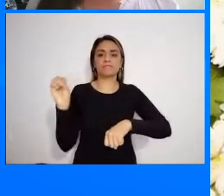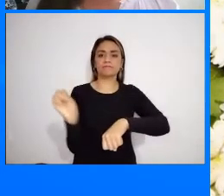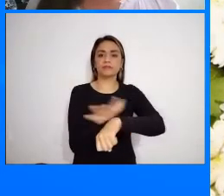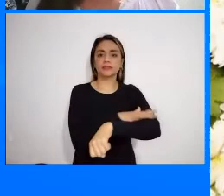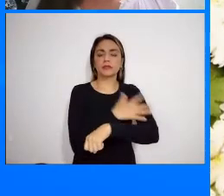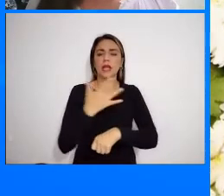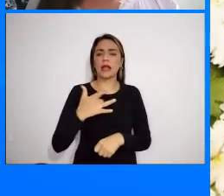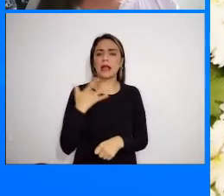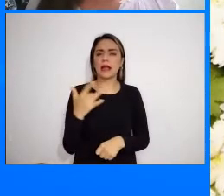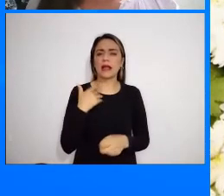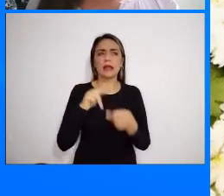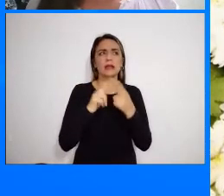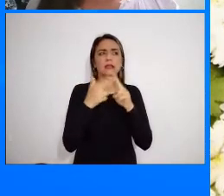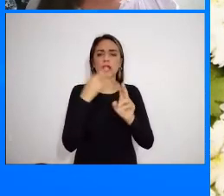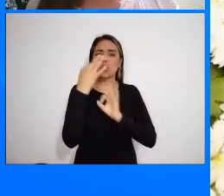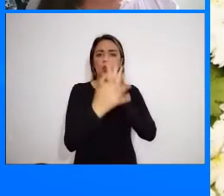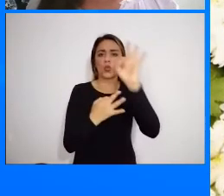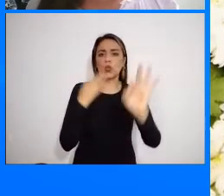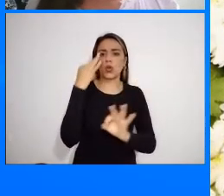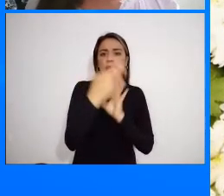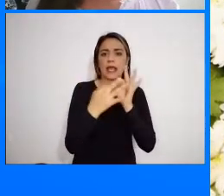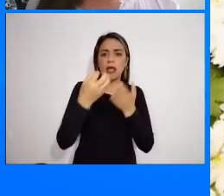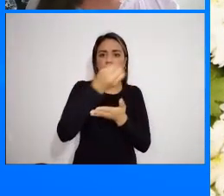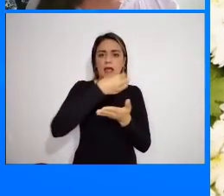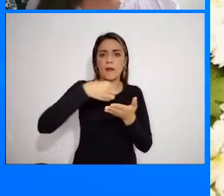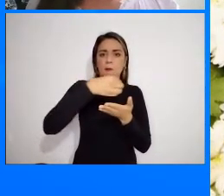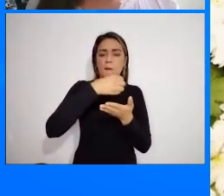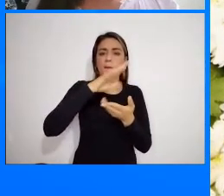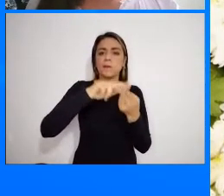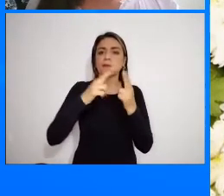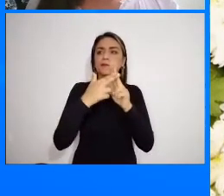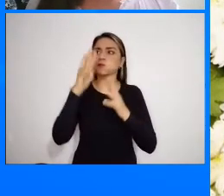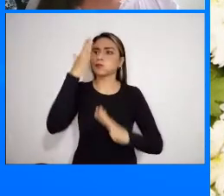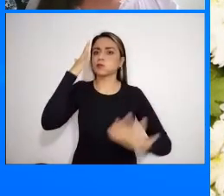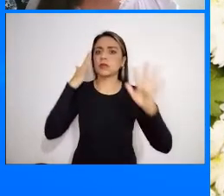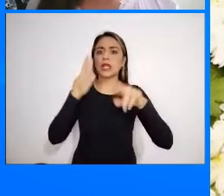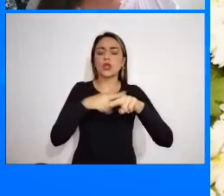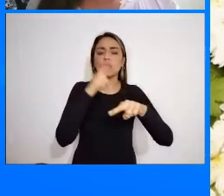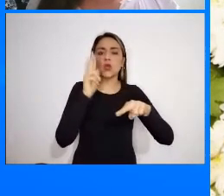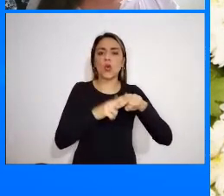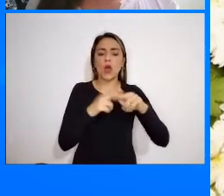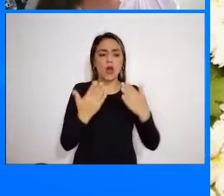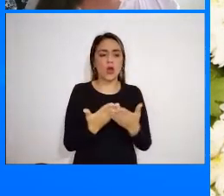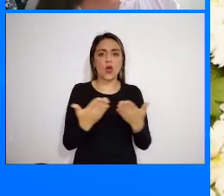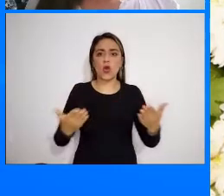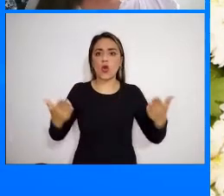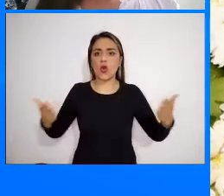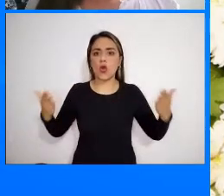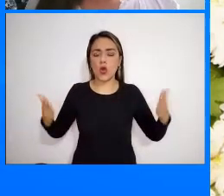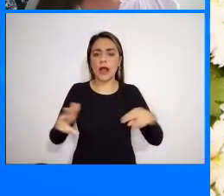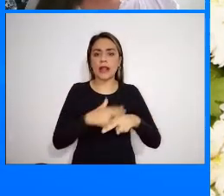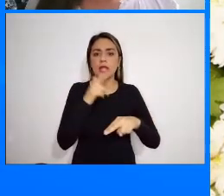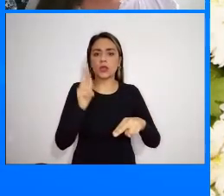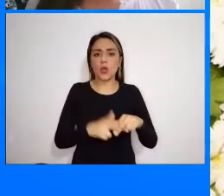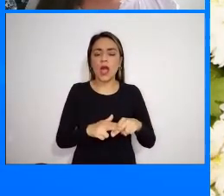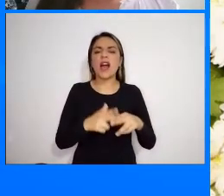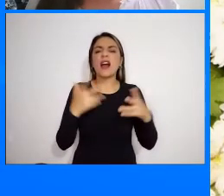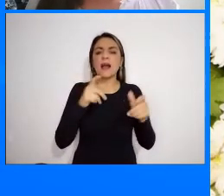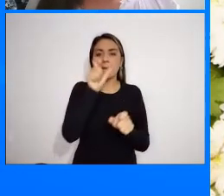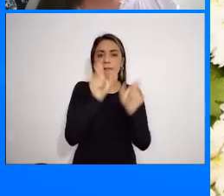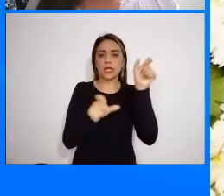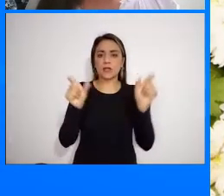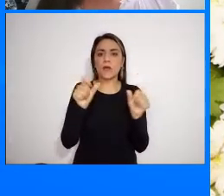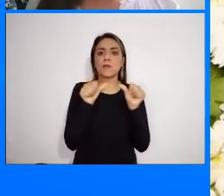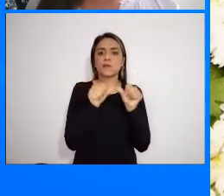con respecto a la conservación de la biodiversidad, el entorno natural y los bienes culturales, tanto entre la población